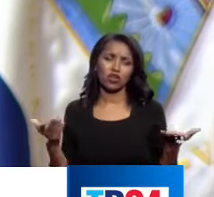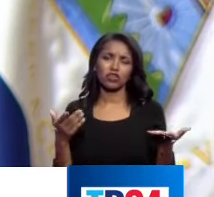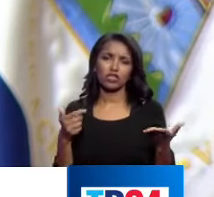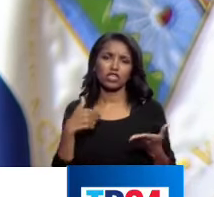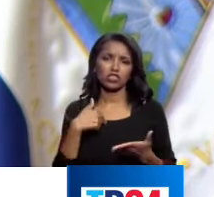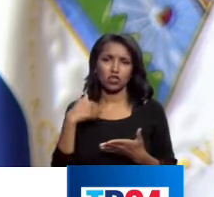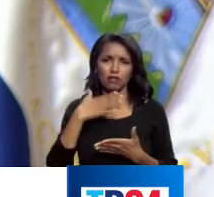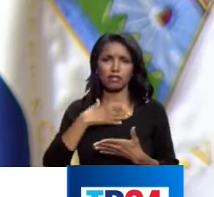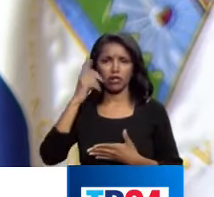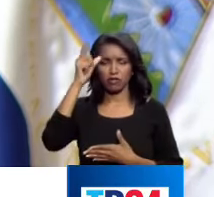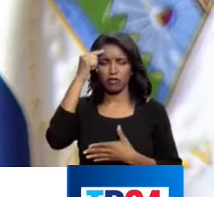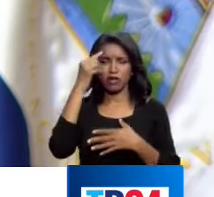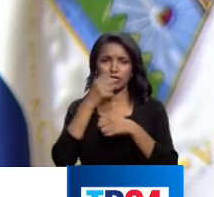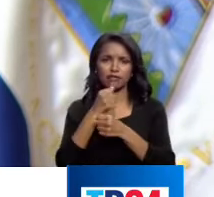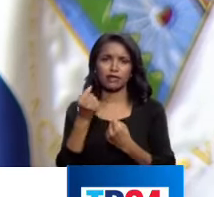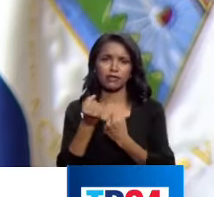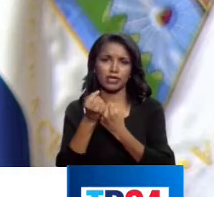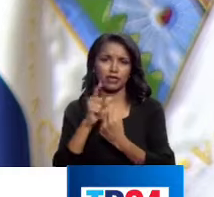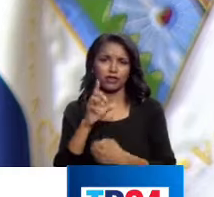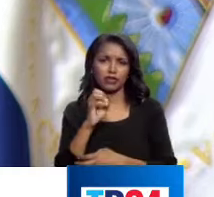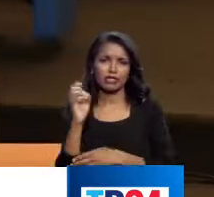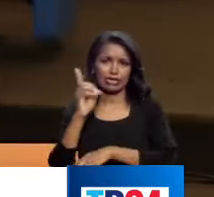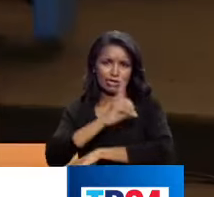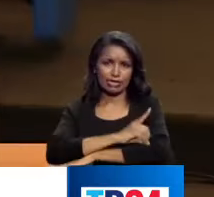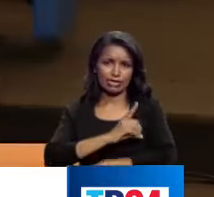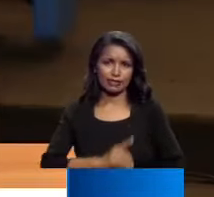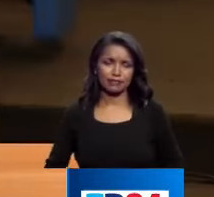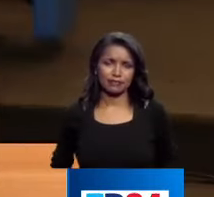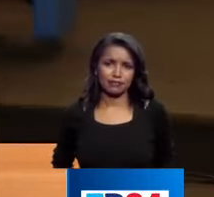serán implementadas en los 100 primeros días.